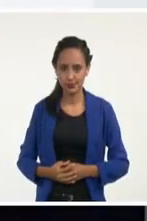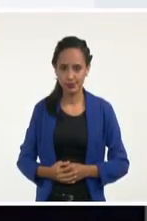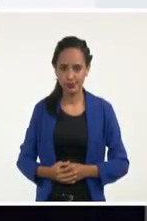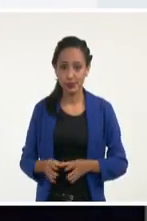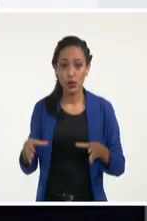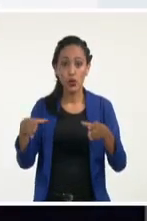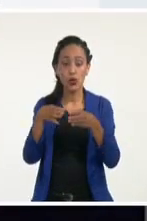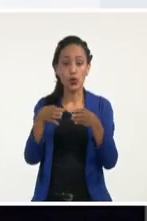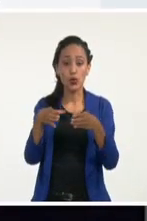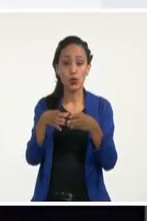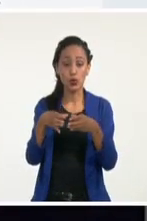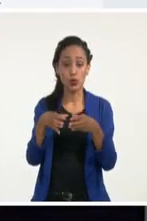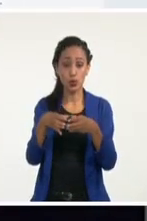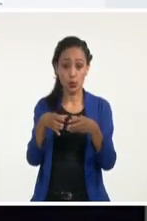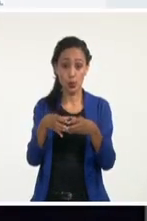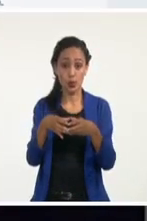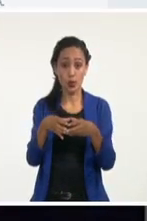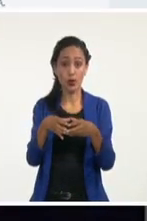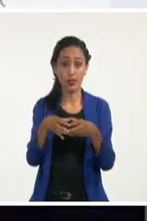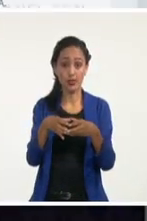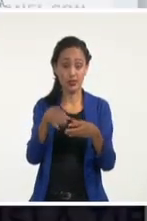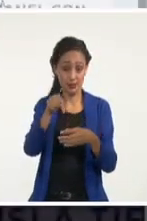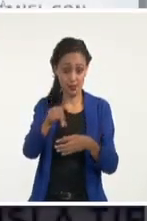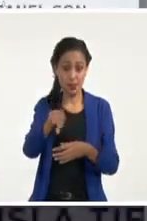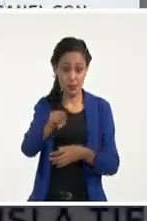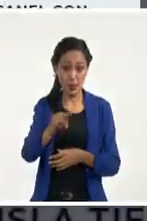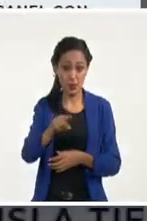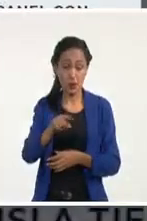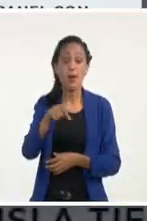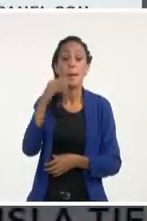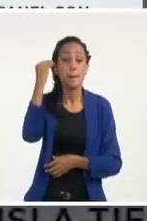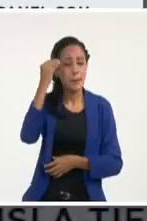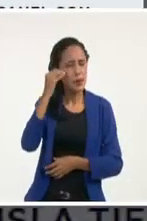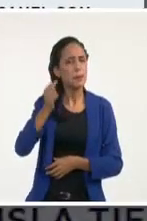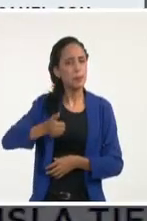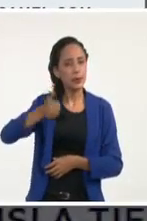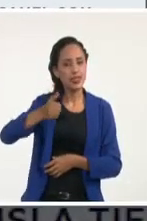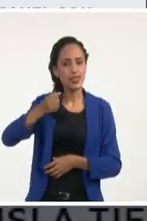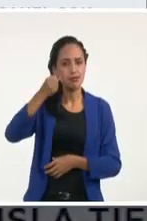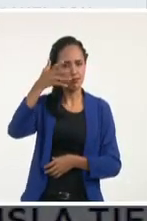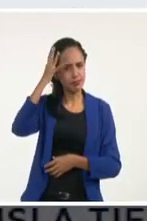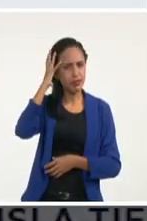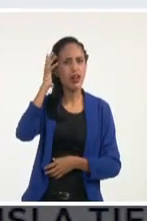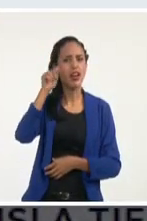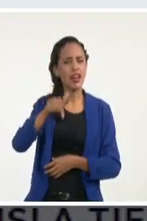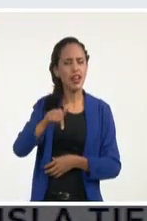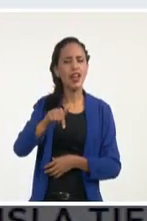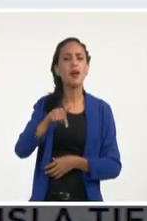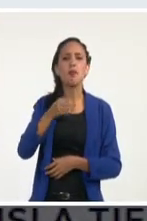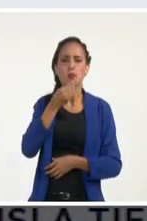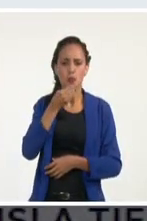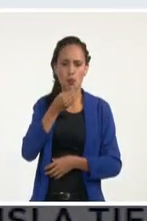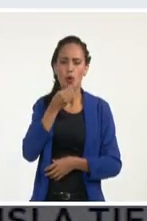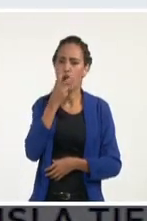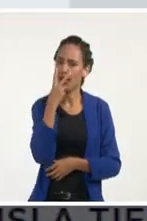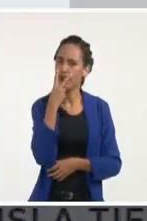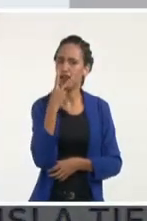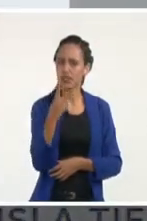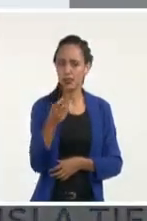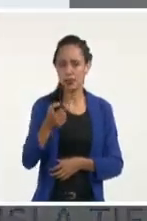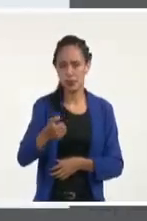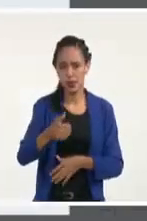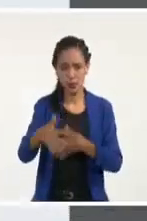El Grupo de Puebla confía en que el presidente Miguel Díaz-Canel sabrá manejar con prudencia y diligencia la reciente coyuntura social